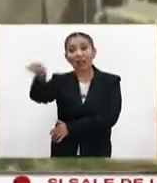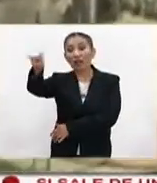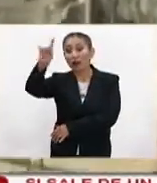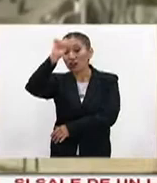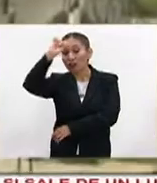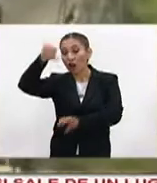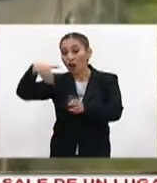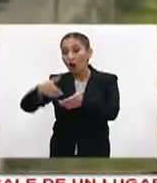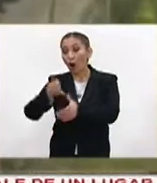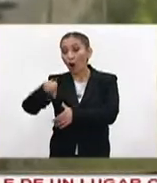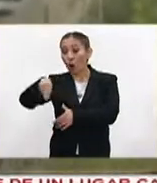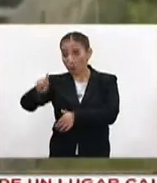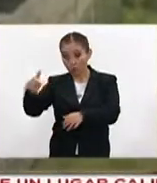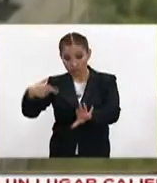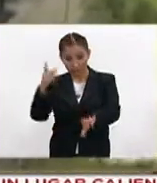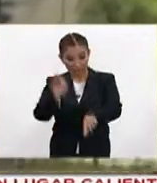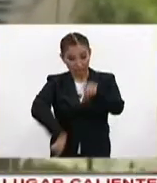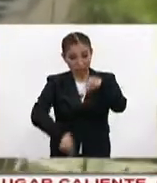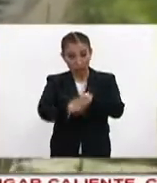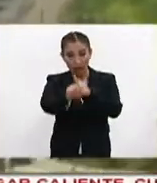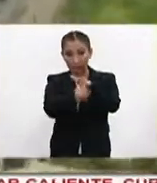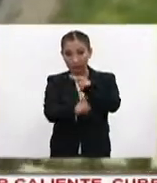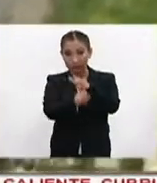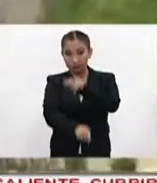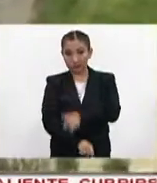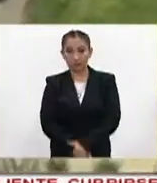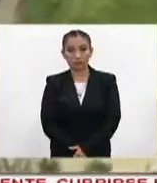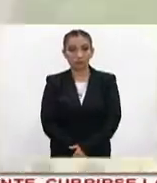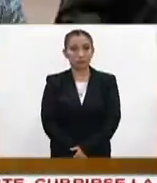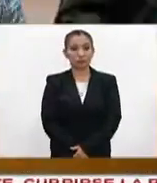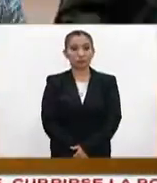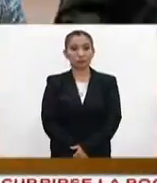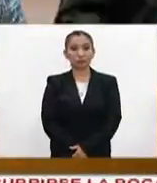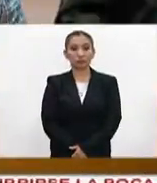Consejo de Seguridad de la ONU no logra detener los bombardeos.